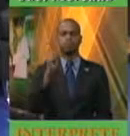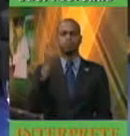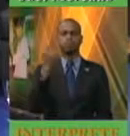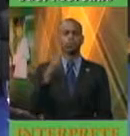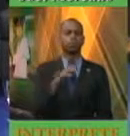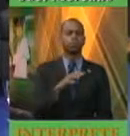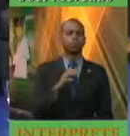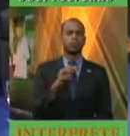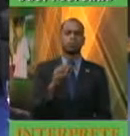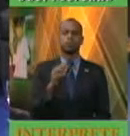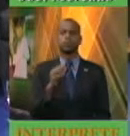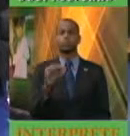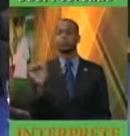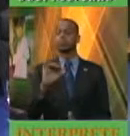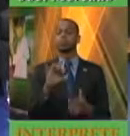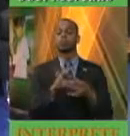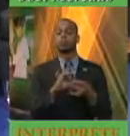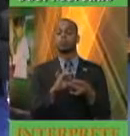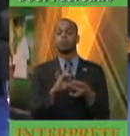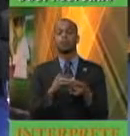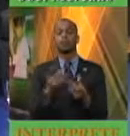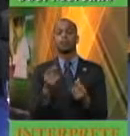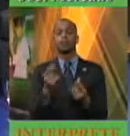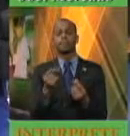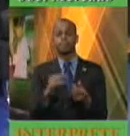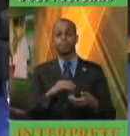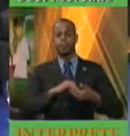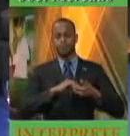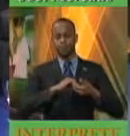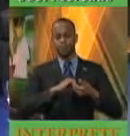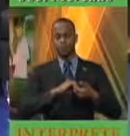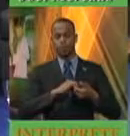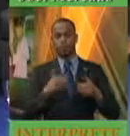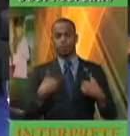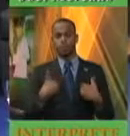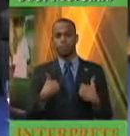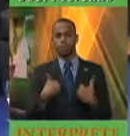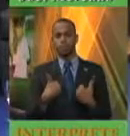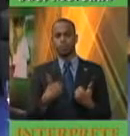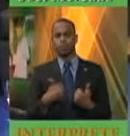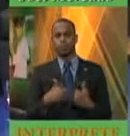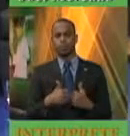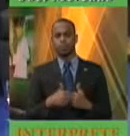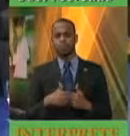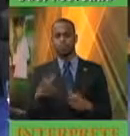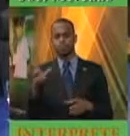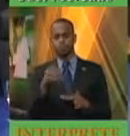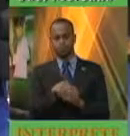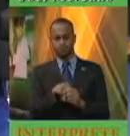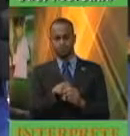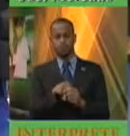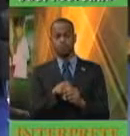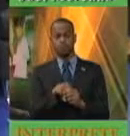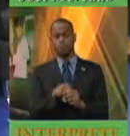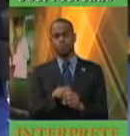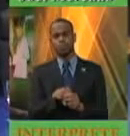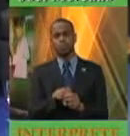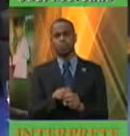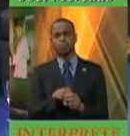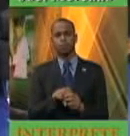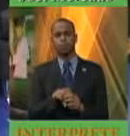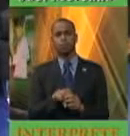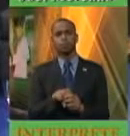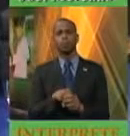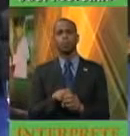Ramón, también el CONADI tiene algún tipo de participación.